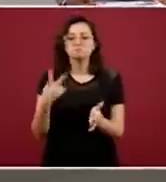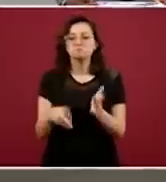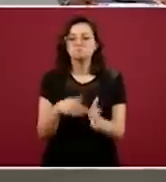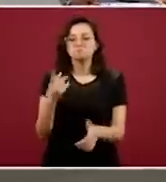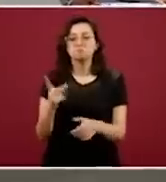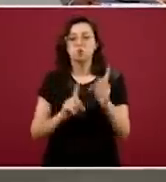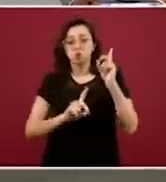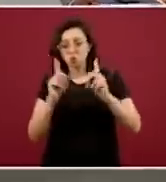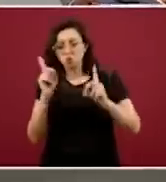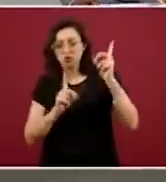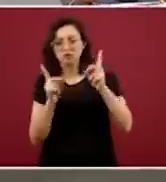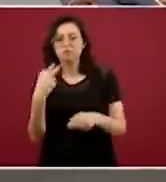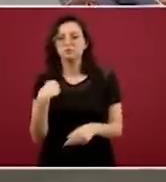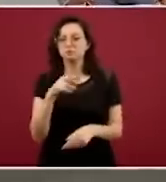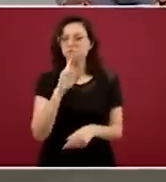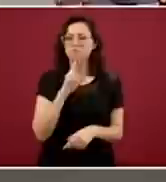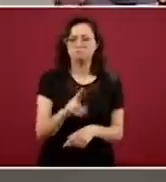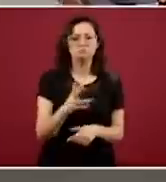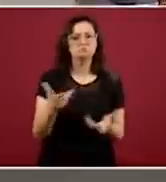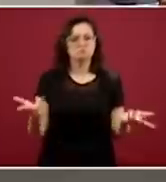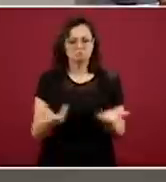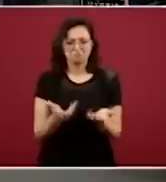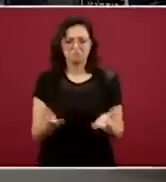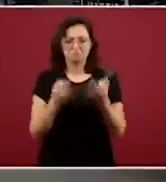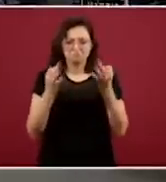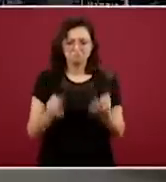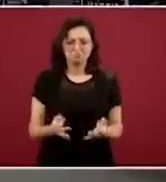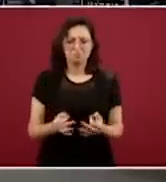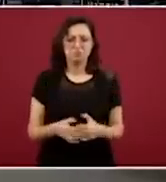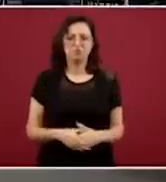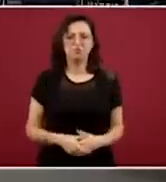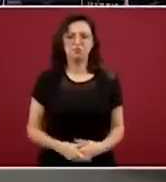las inquietudes que tengan y consideramos que están haciendo lo correcto.